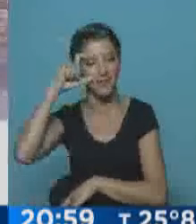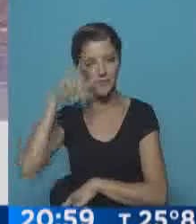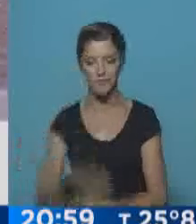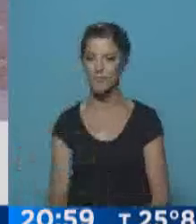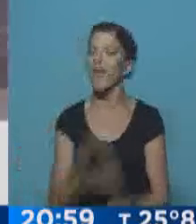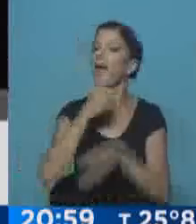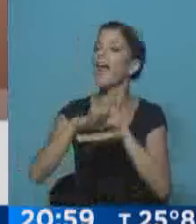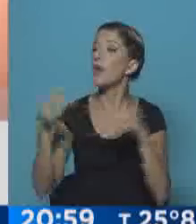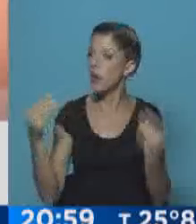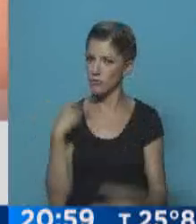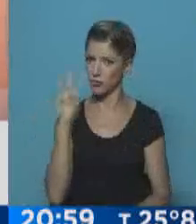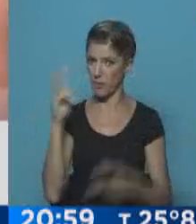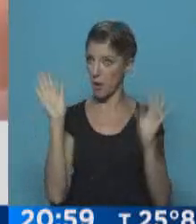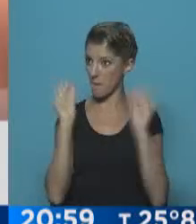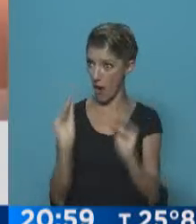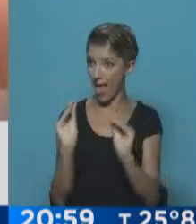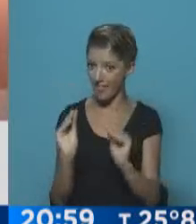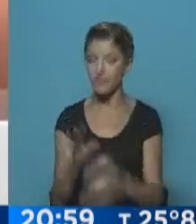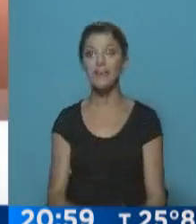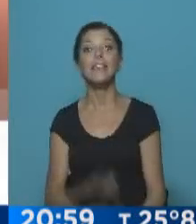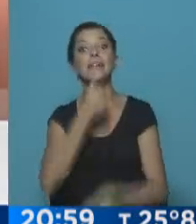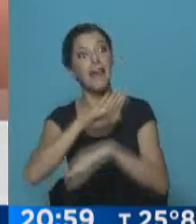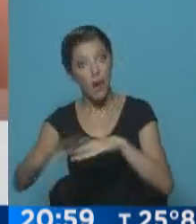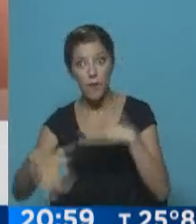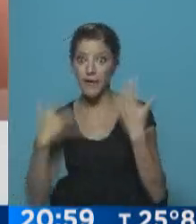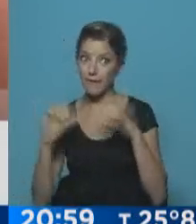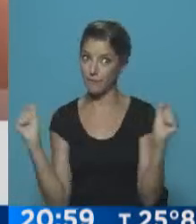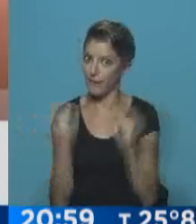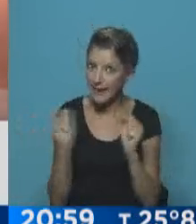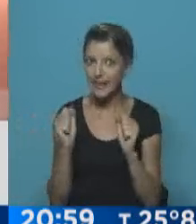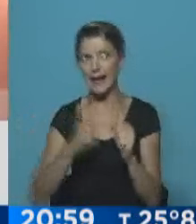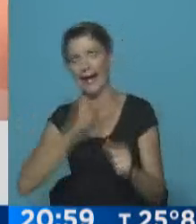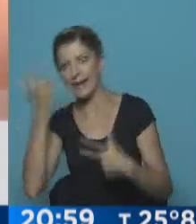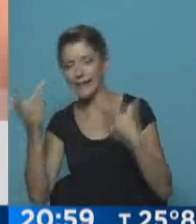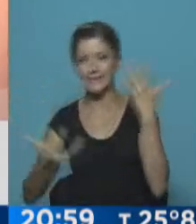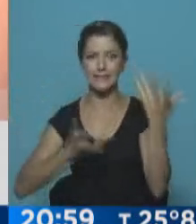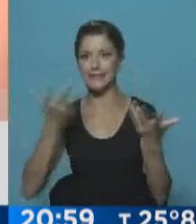agua? Debemos que tener los pelos empapados. Y el agua está un tipo fría, caliente, se